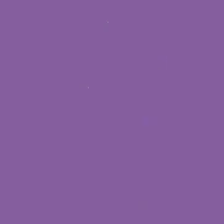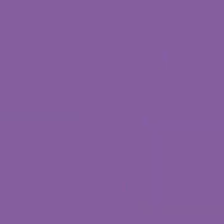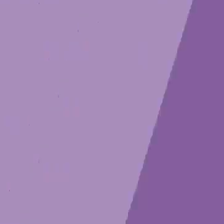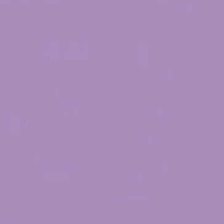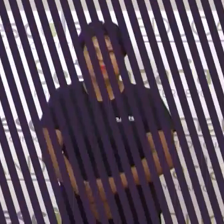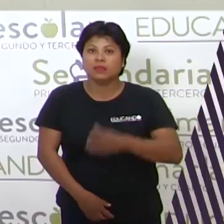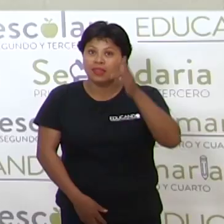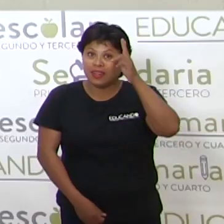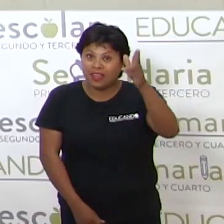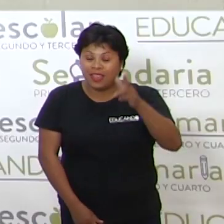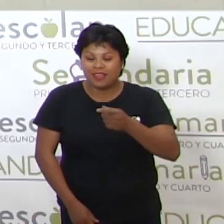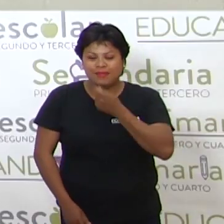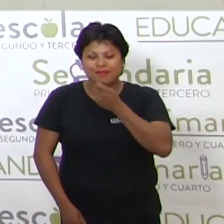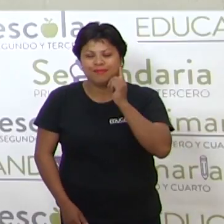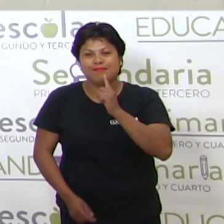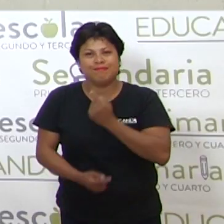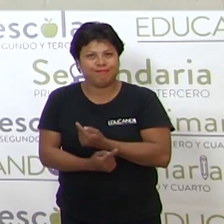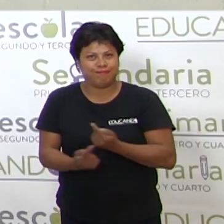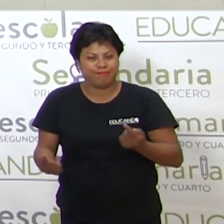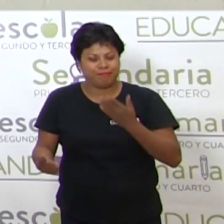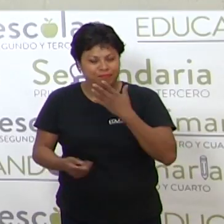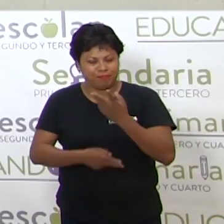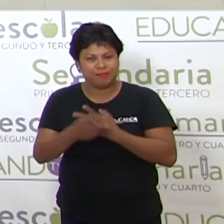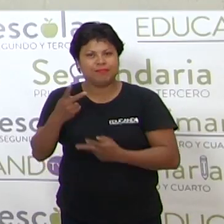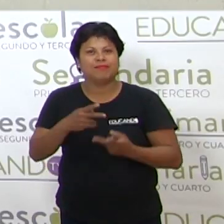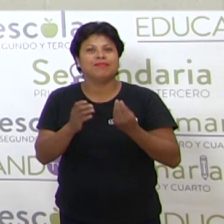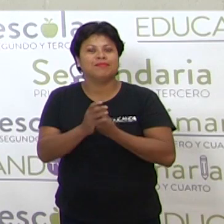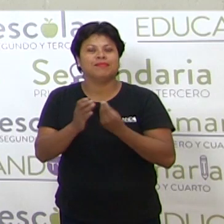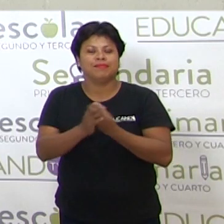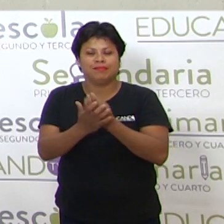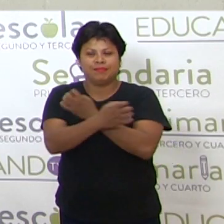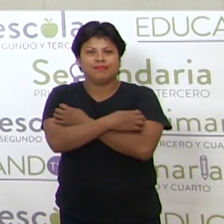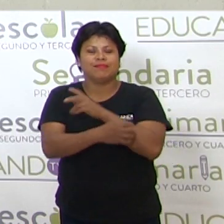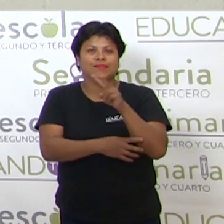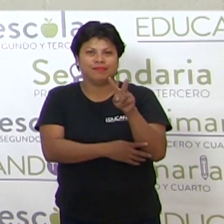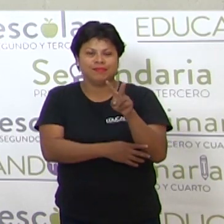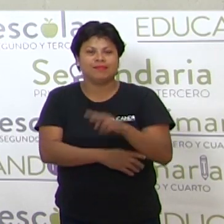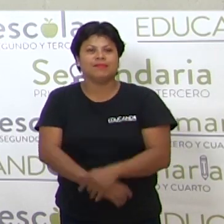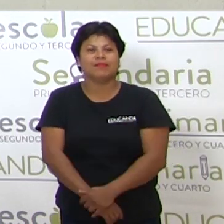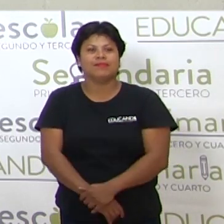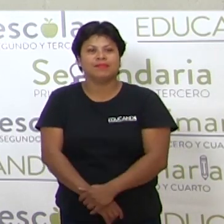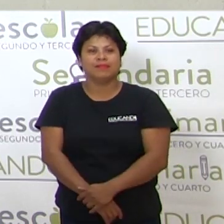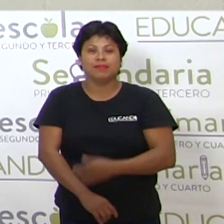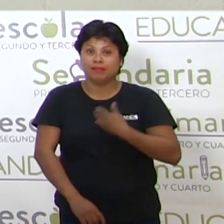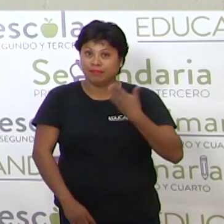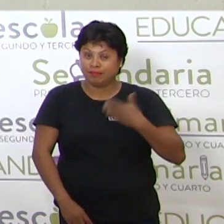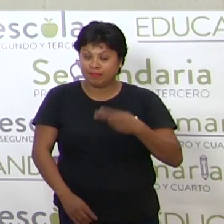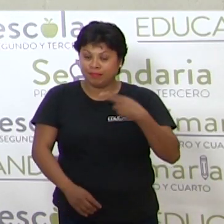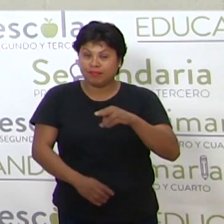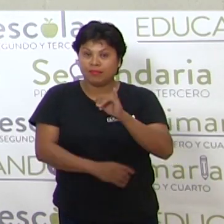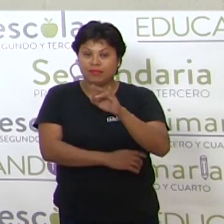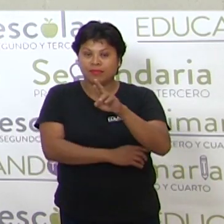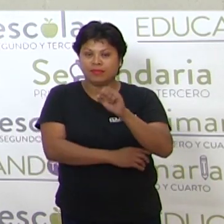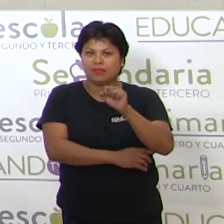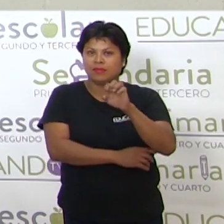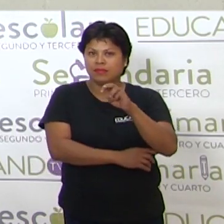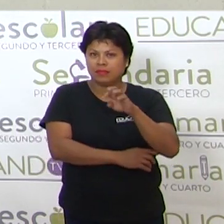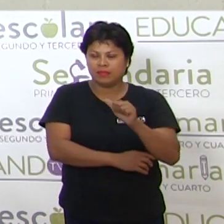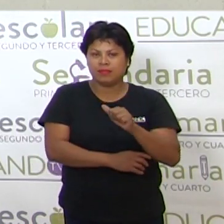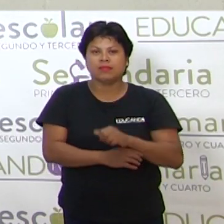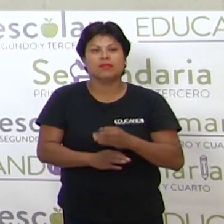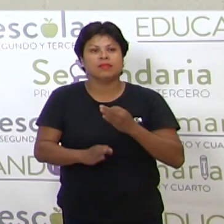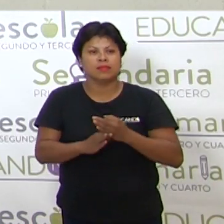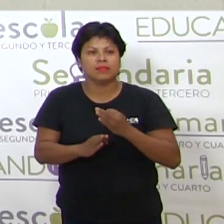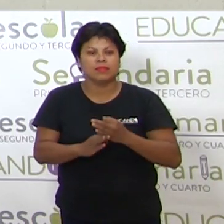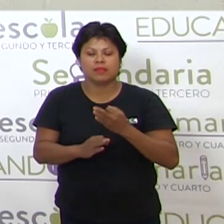hola qué tal niños y niñas bienvenidos a su programa 'educando tv mi nombre es y la semana martínez ríos y estaré